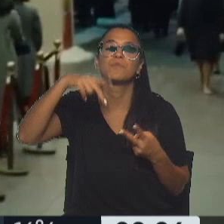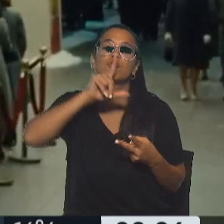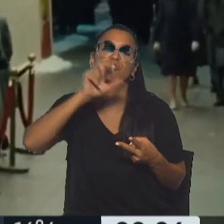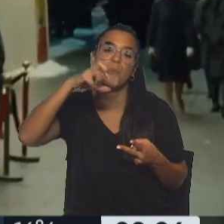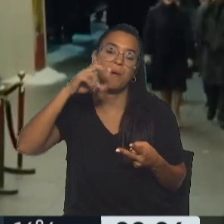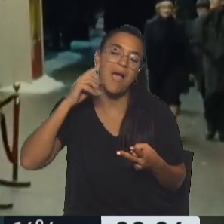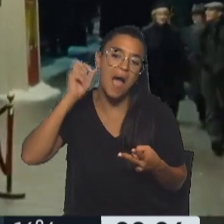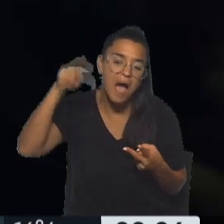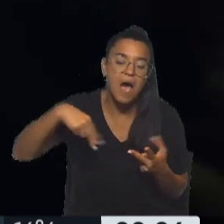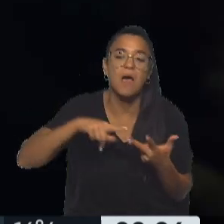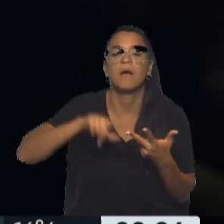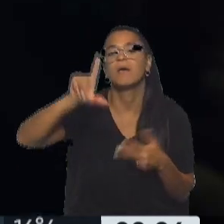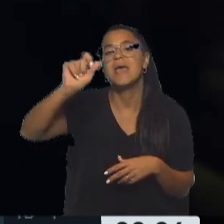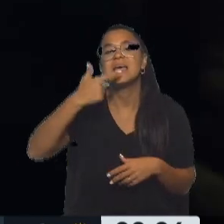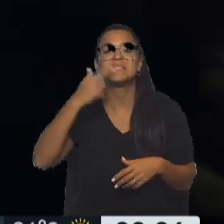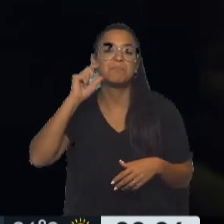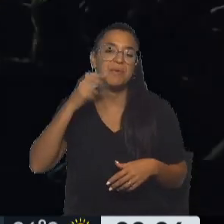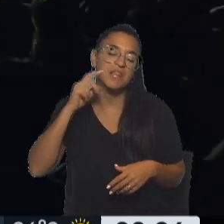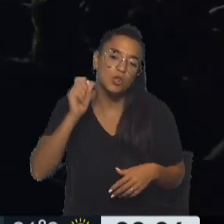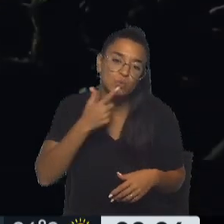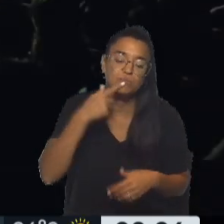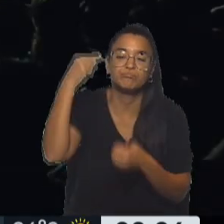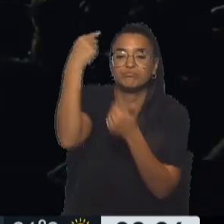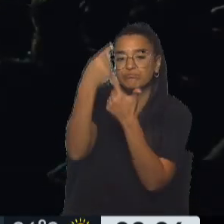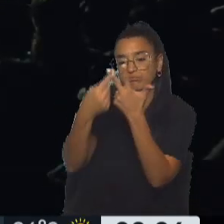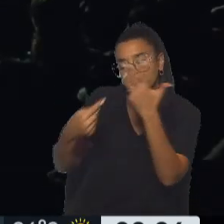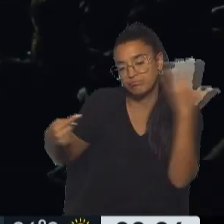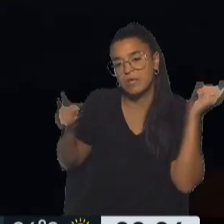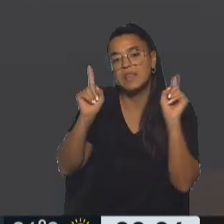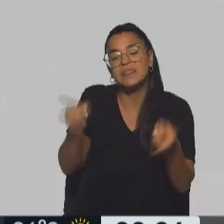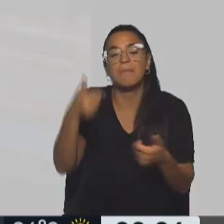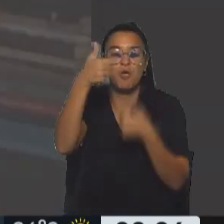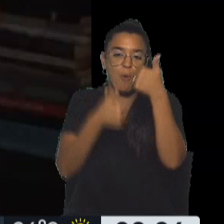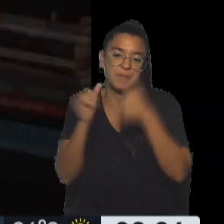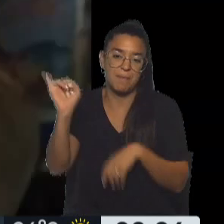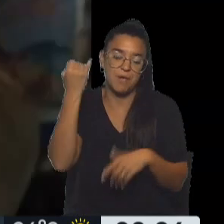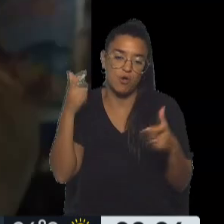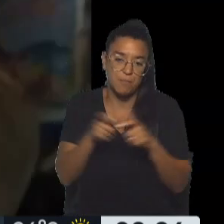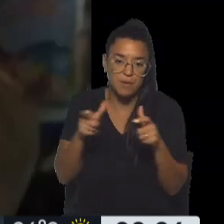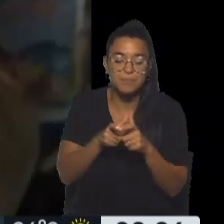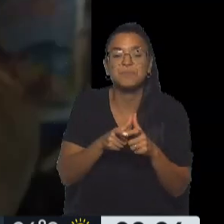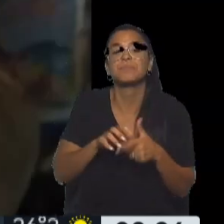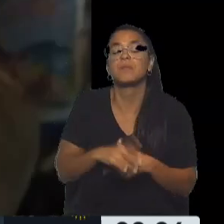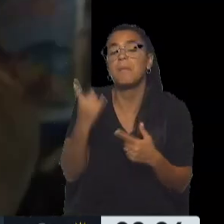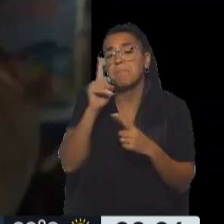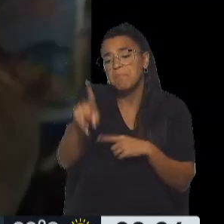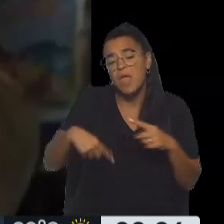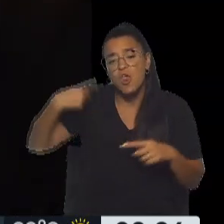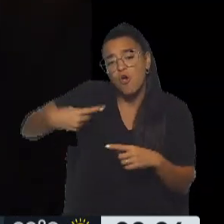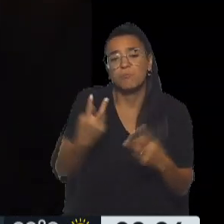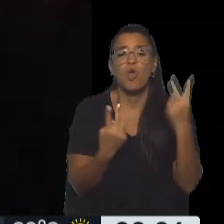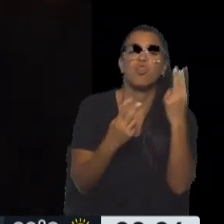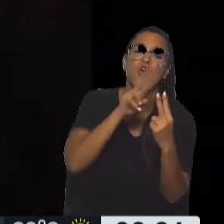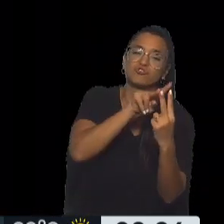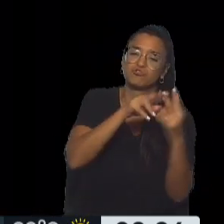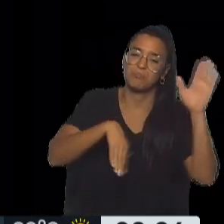Tar, Elvis, Los Espíritus de la Isla, Sin Novedad en el Frente. Sí, la alemana también compite a Mejor Película. Y ellas hablan, pero no sale de Los Fabelman y de Todo en todas